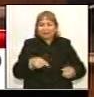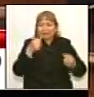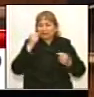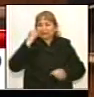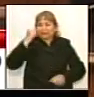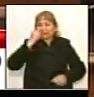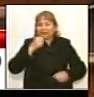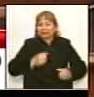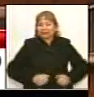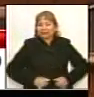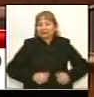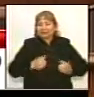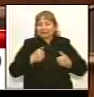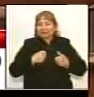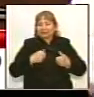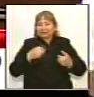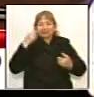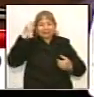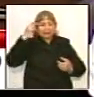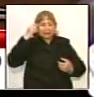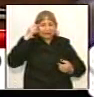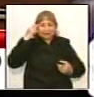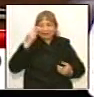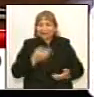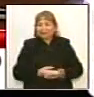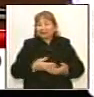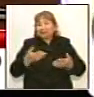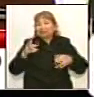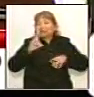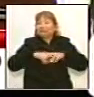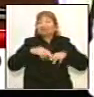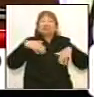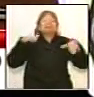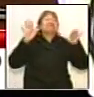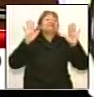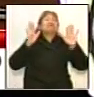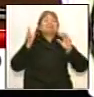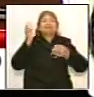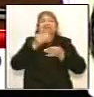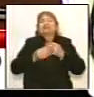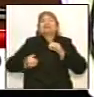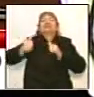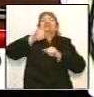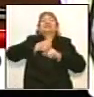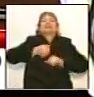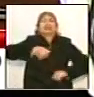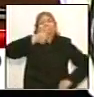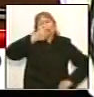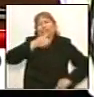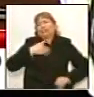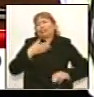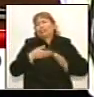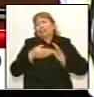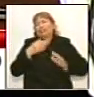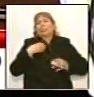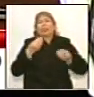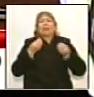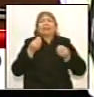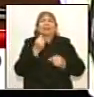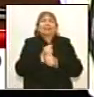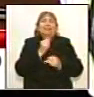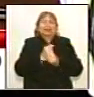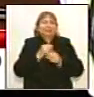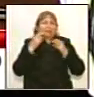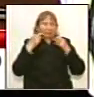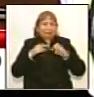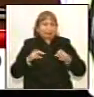dueños de la vida política, se sienten por encima de los demás y encima levantan el dedito de decir cómo debe trabajar un partido